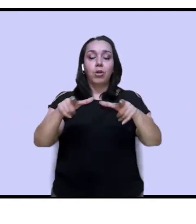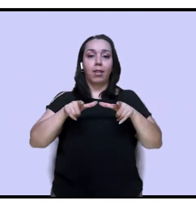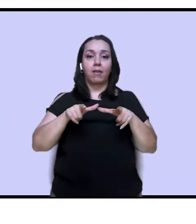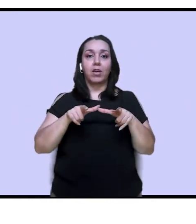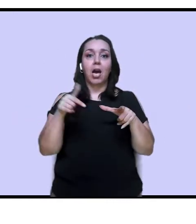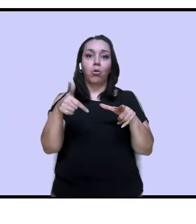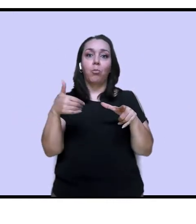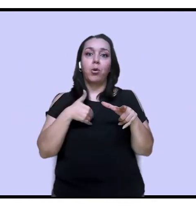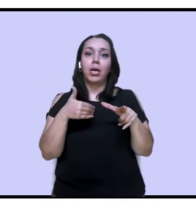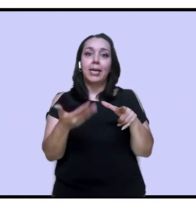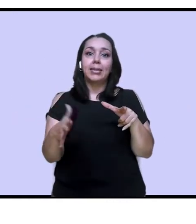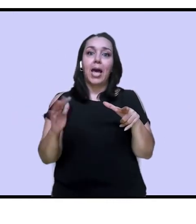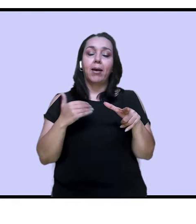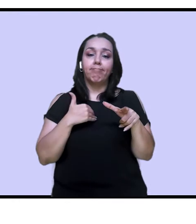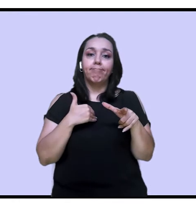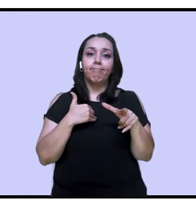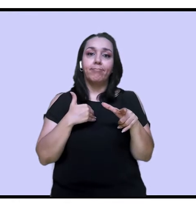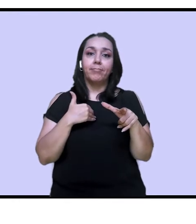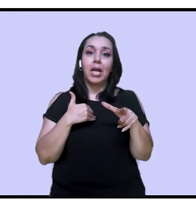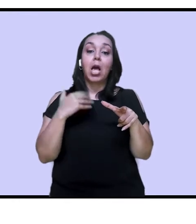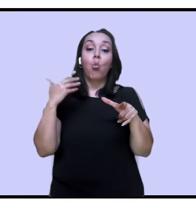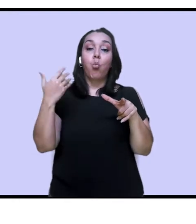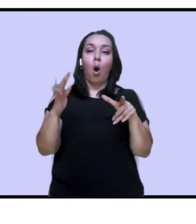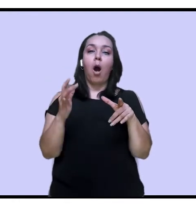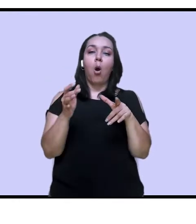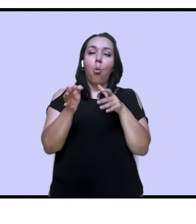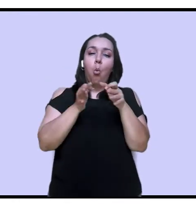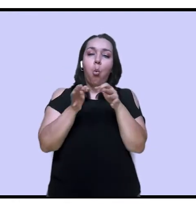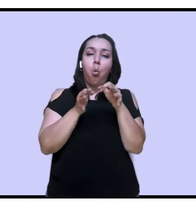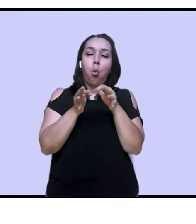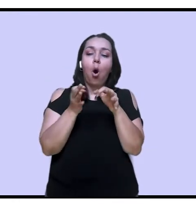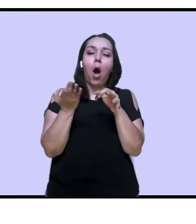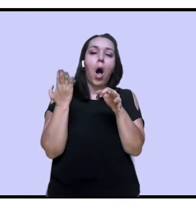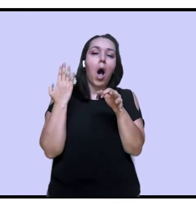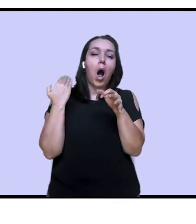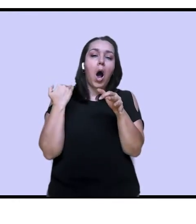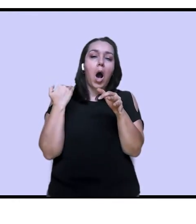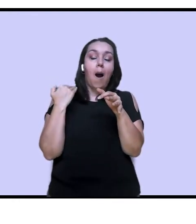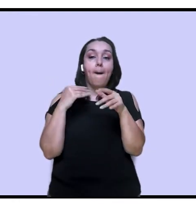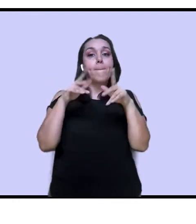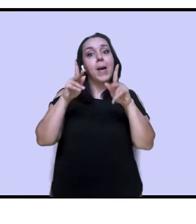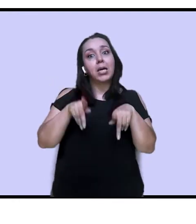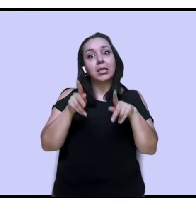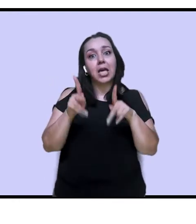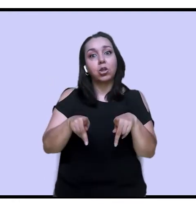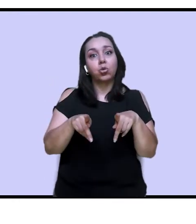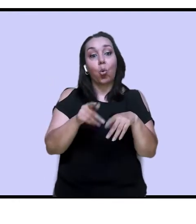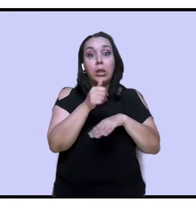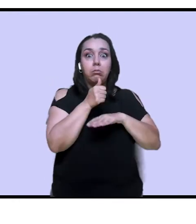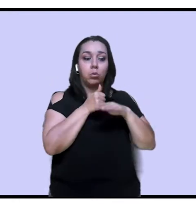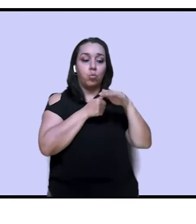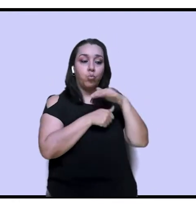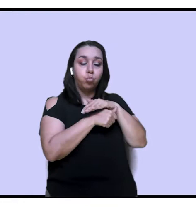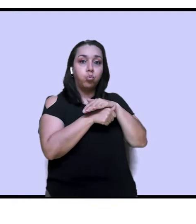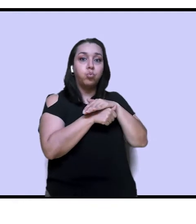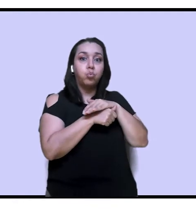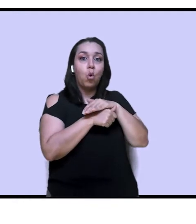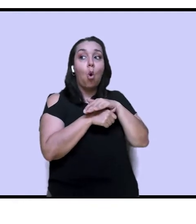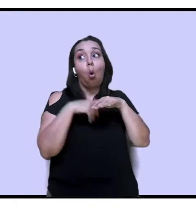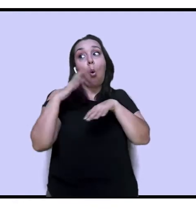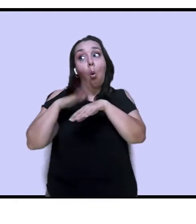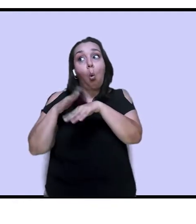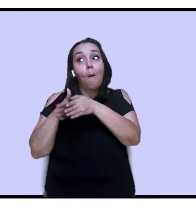de igual manera, en todo caso, ¿verdad?, como les explicaba ahora, para las personas refugiadas